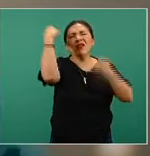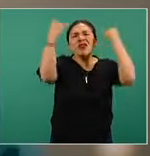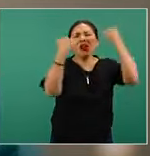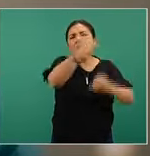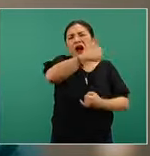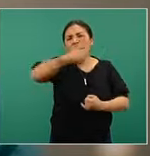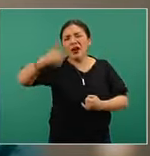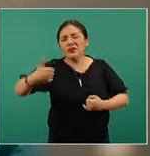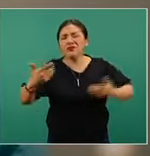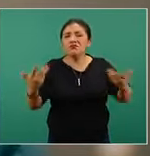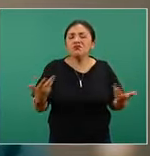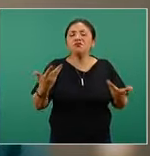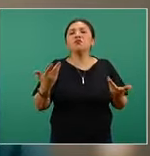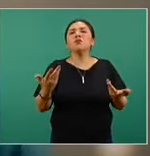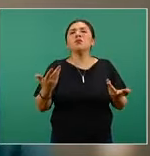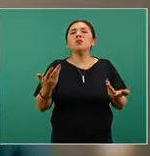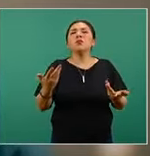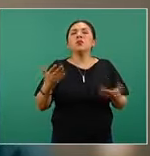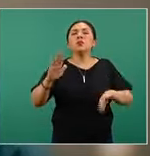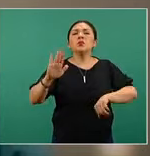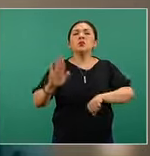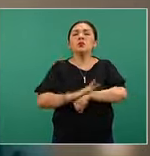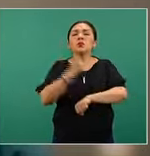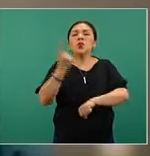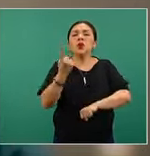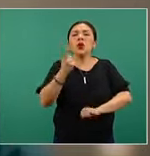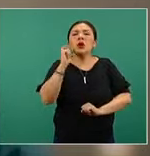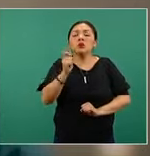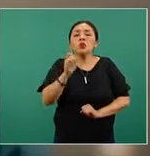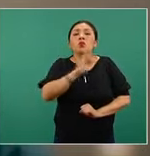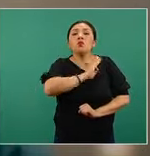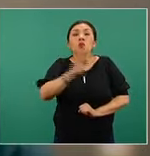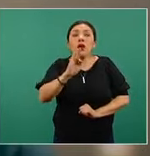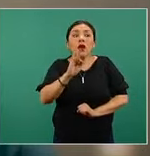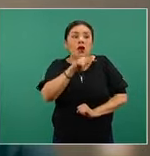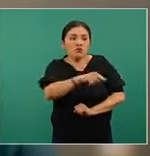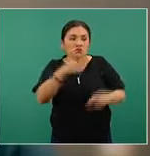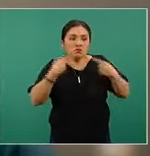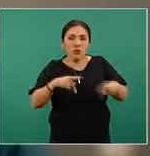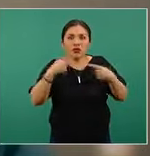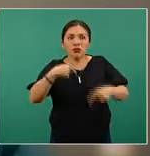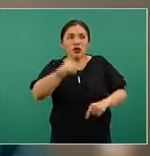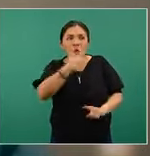ok pudiera hacer nuestro familiar